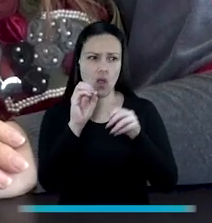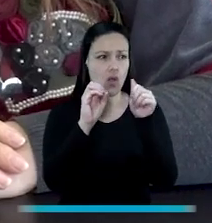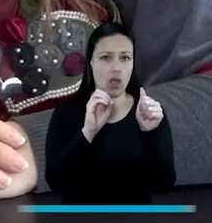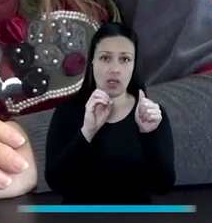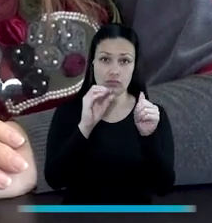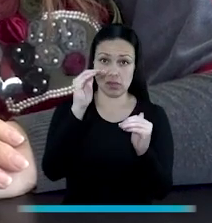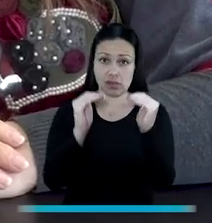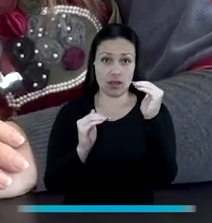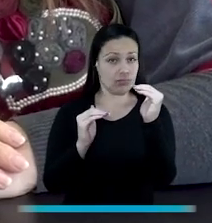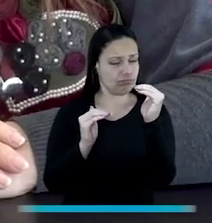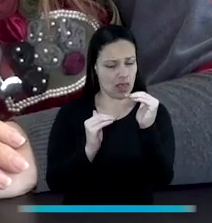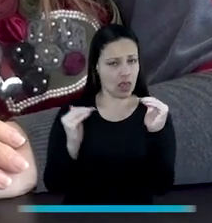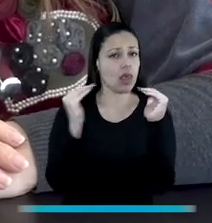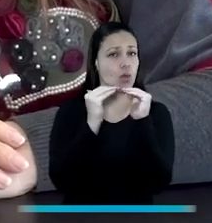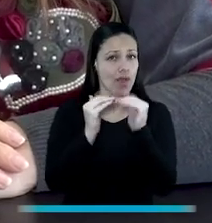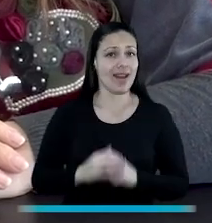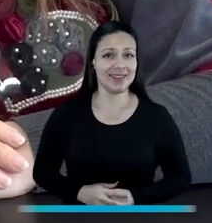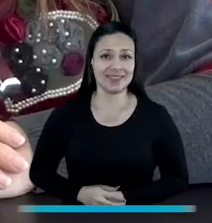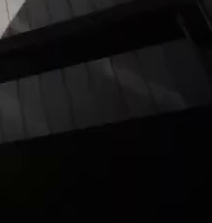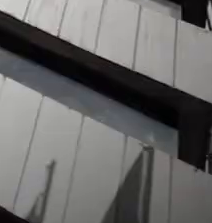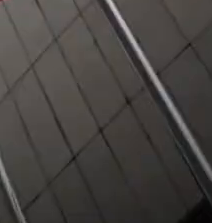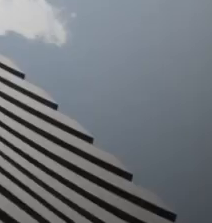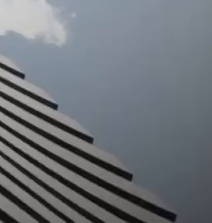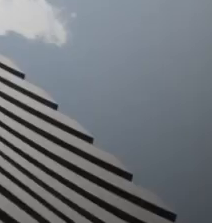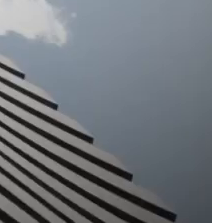hombres y mujeres tenemos los mismos derechos a la dignidad humana.